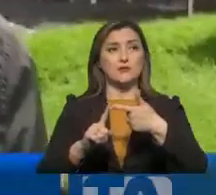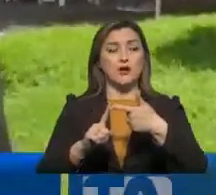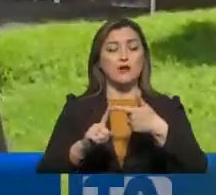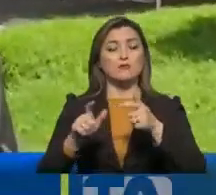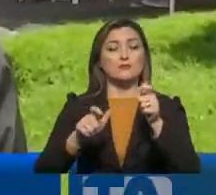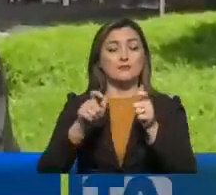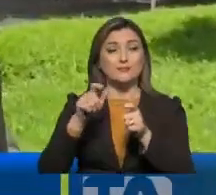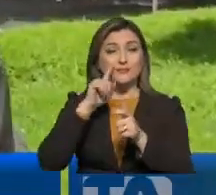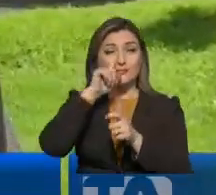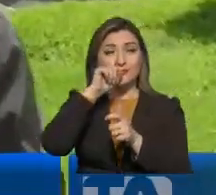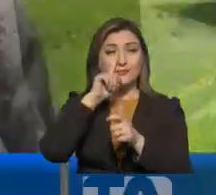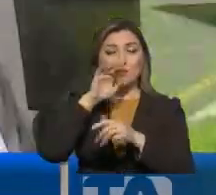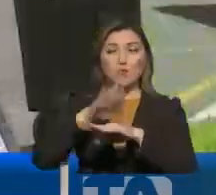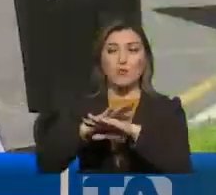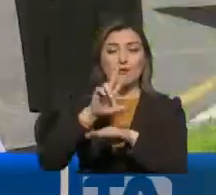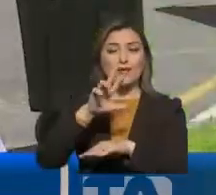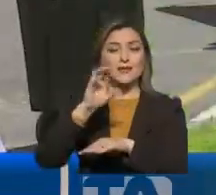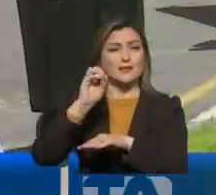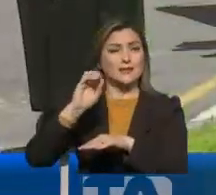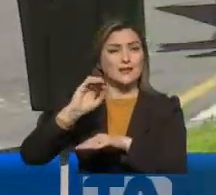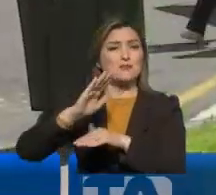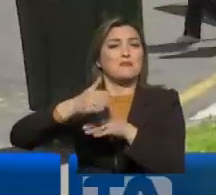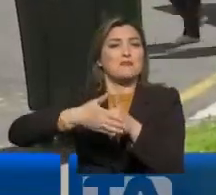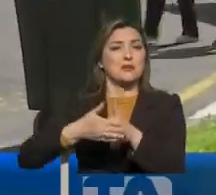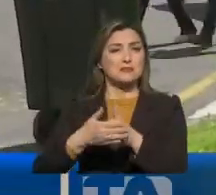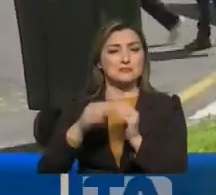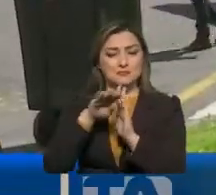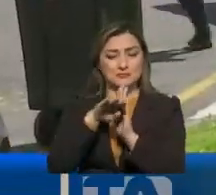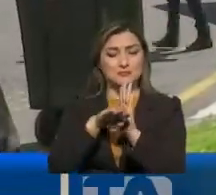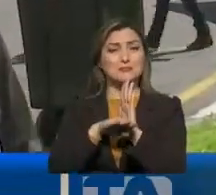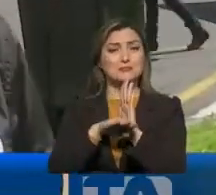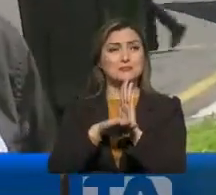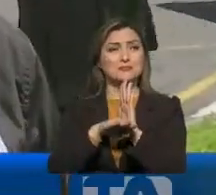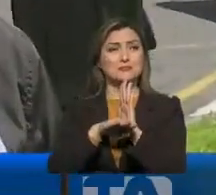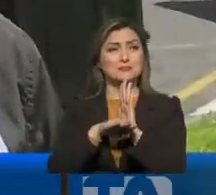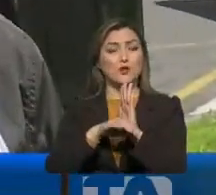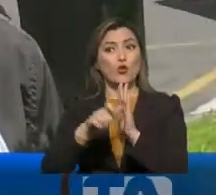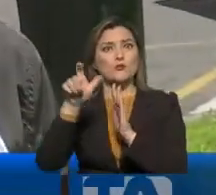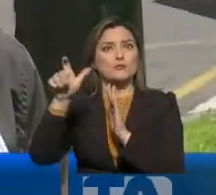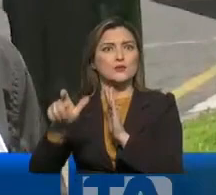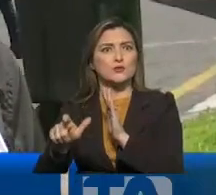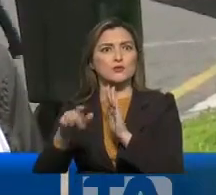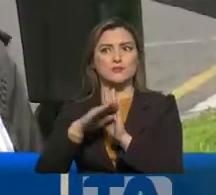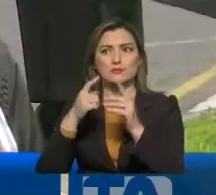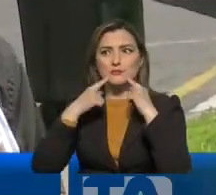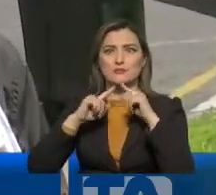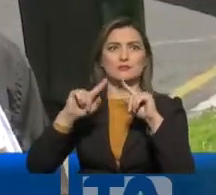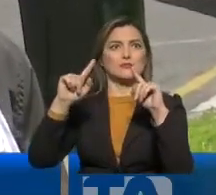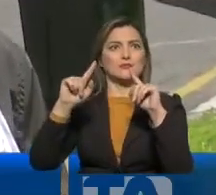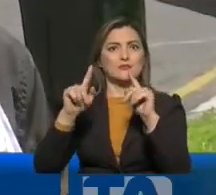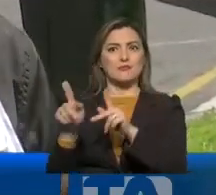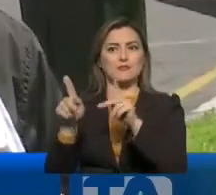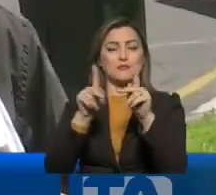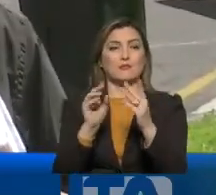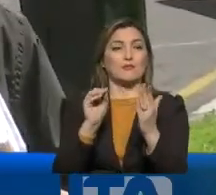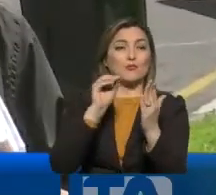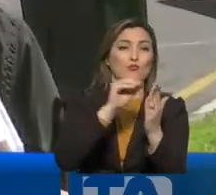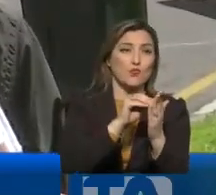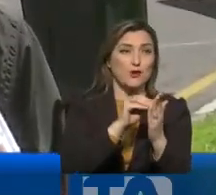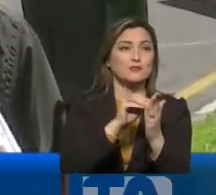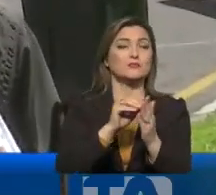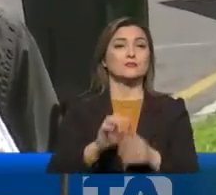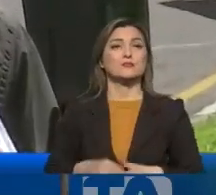había computado 300 personas no existen listados emitidos por terceros que no son parte del plan que los han